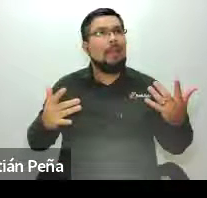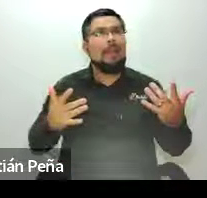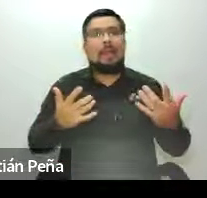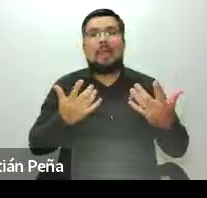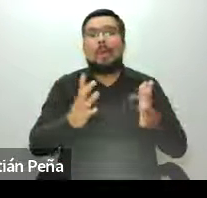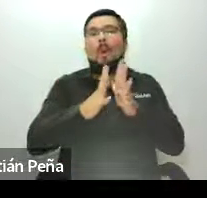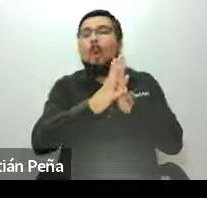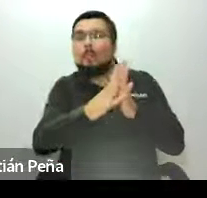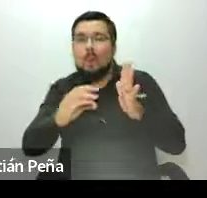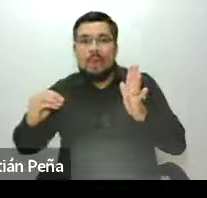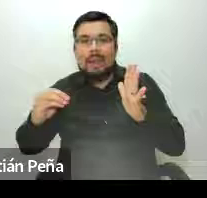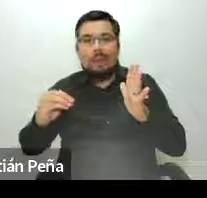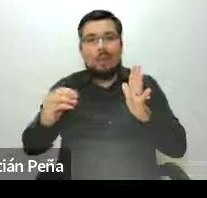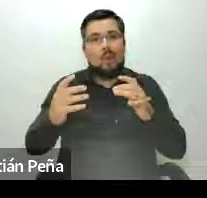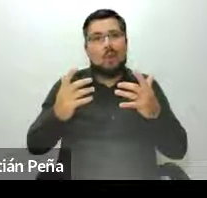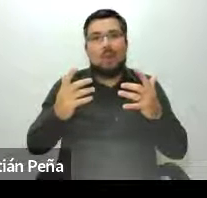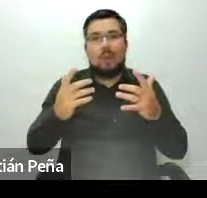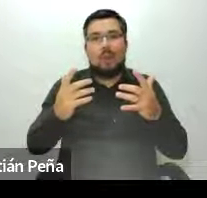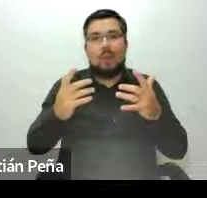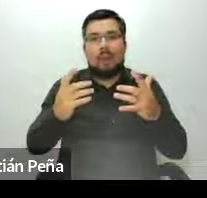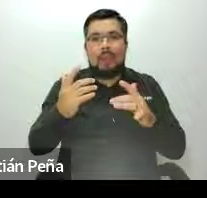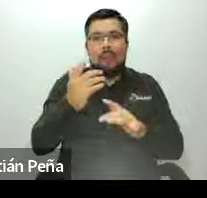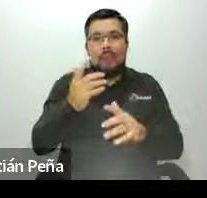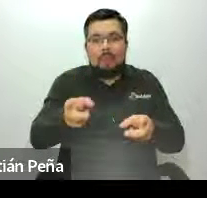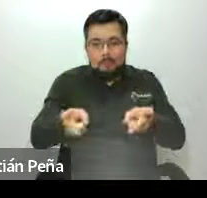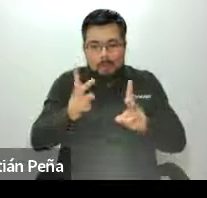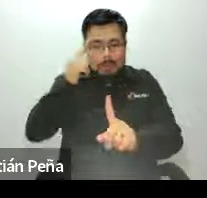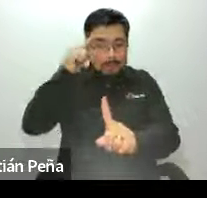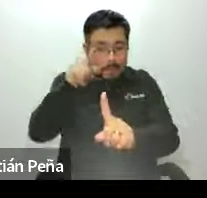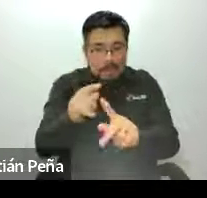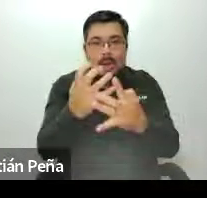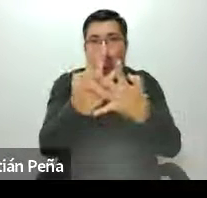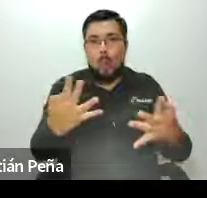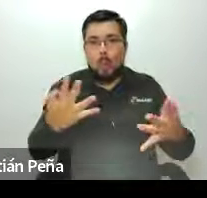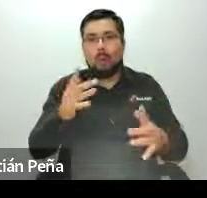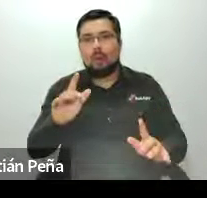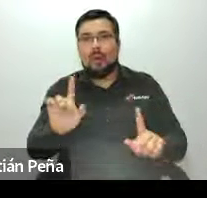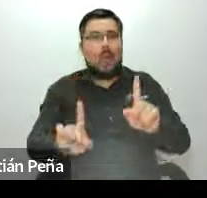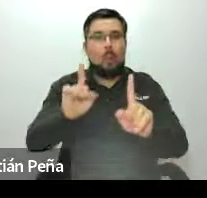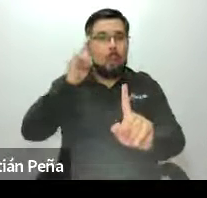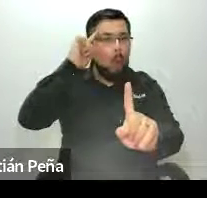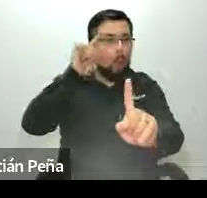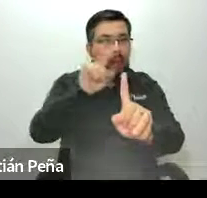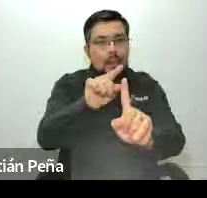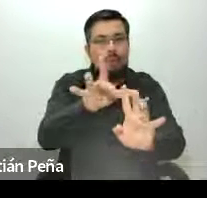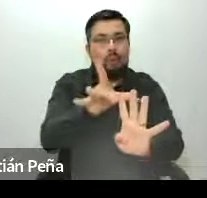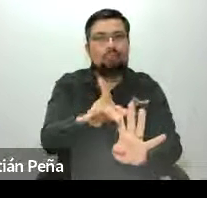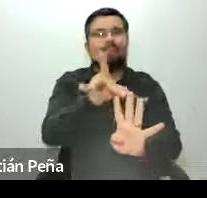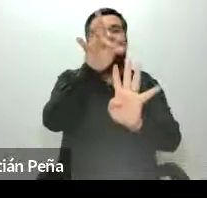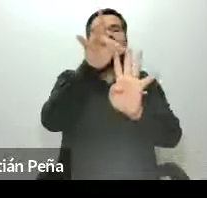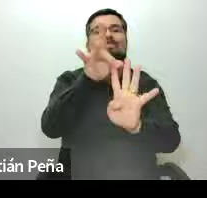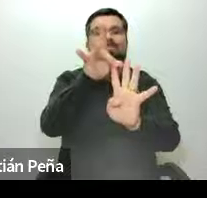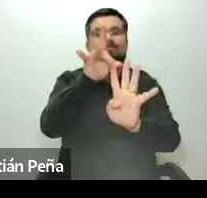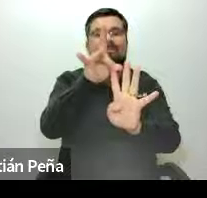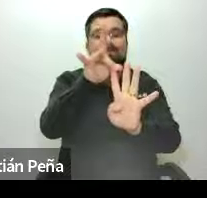decisiones, que te permite pensar en el currículum, ¿no es cierto? Que te permite identificar algunos objetivos, un pool de objetivos que tienen